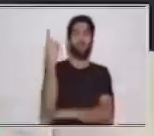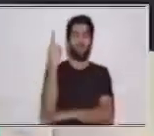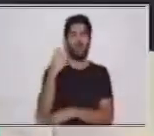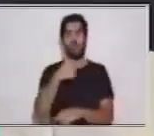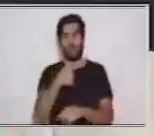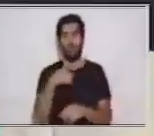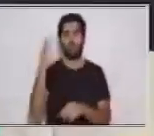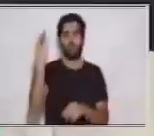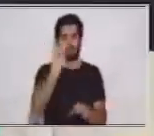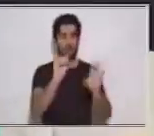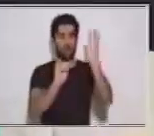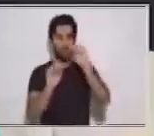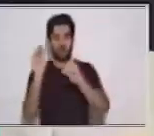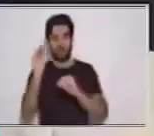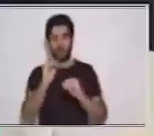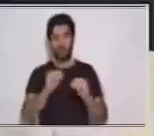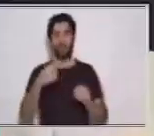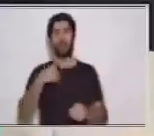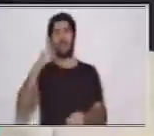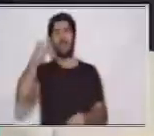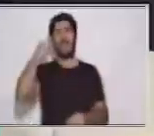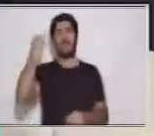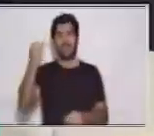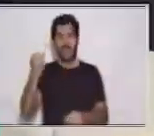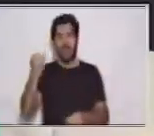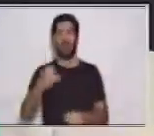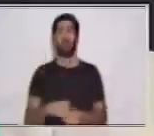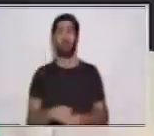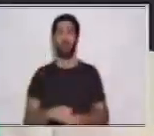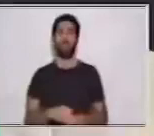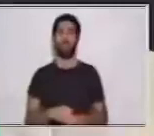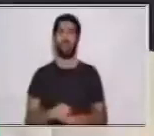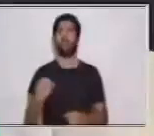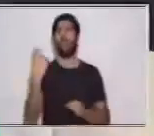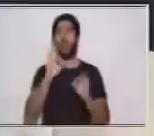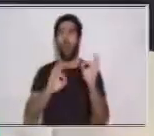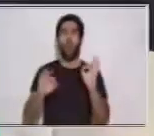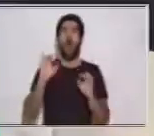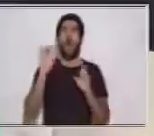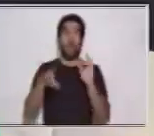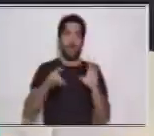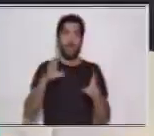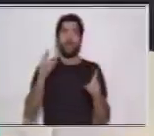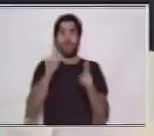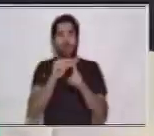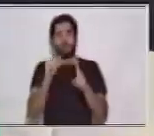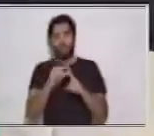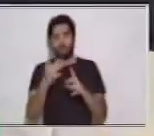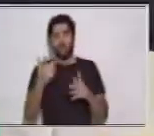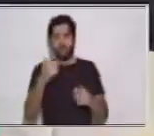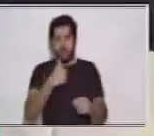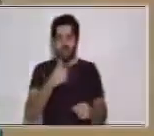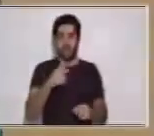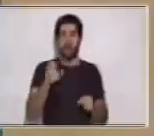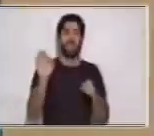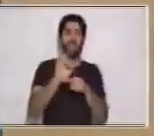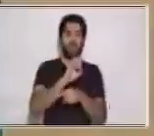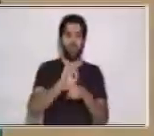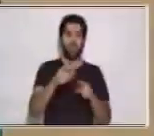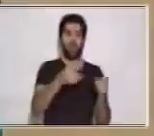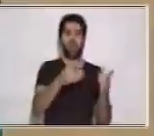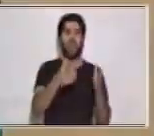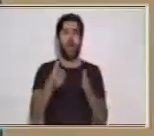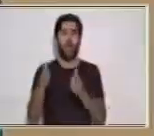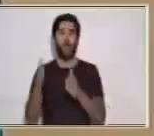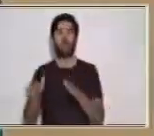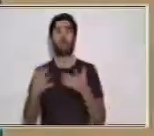tienen en el texto las ideas o los hechos. Y algunas palabras que cumplen funciones de conectores de orden